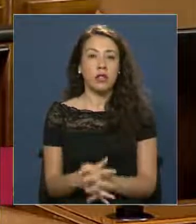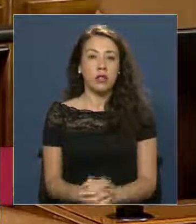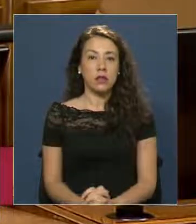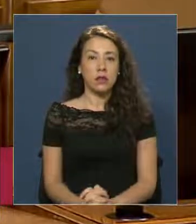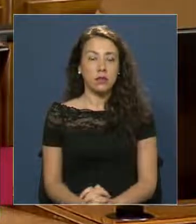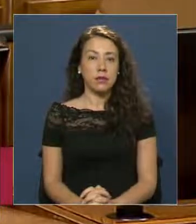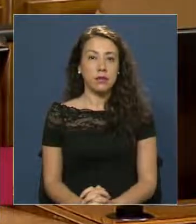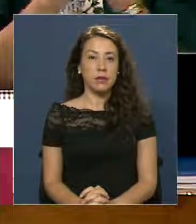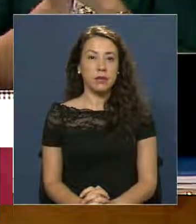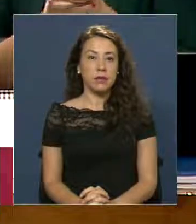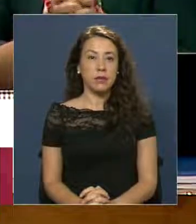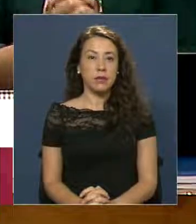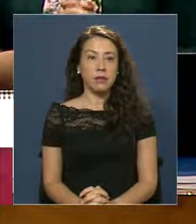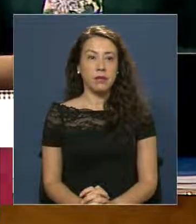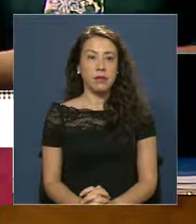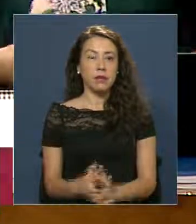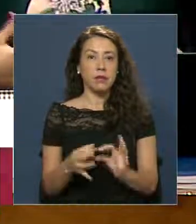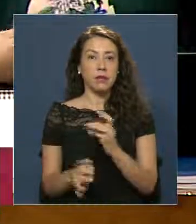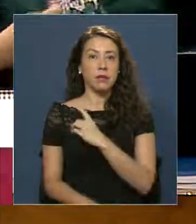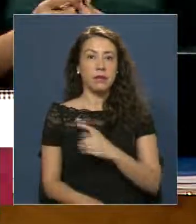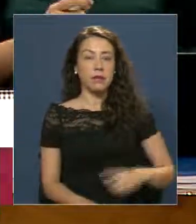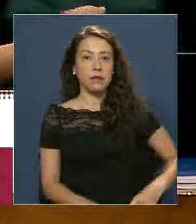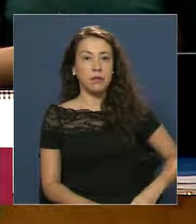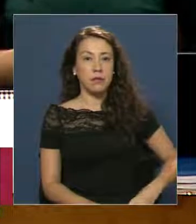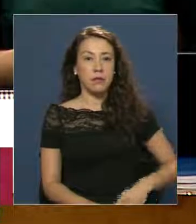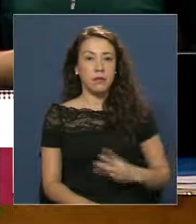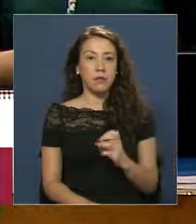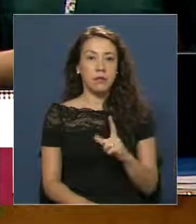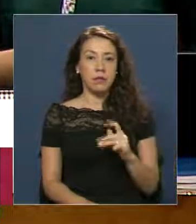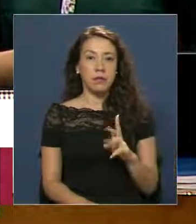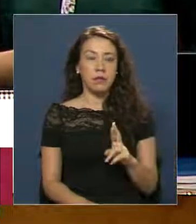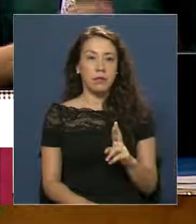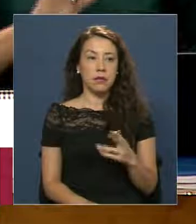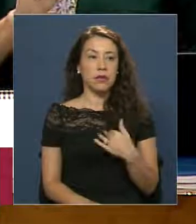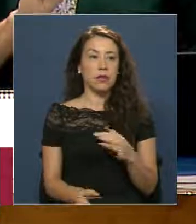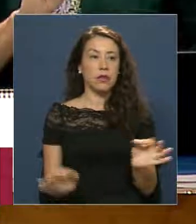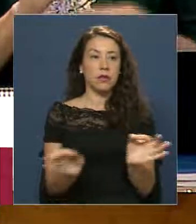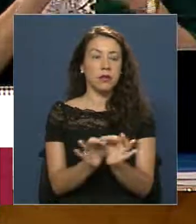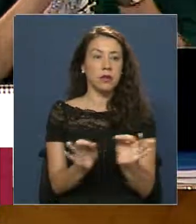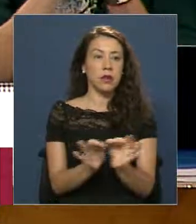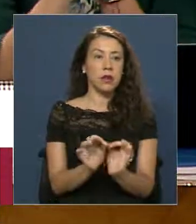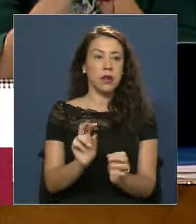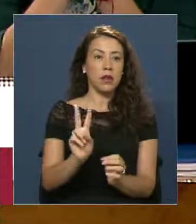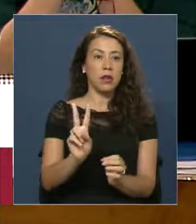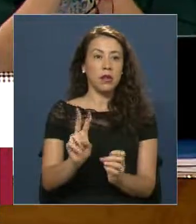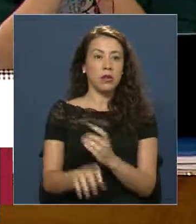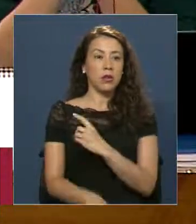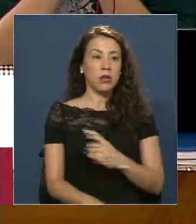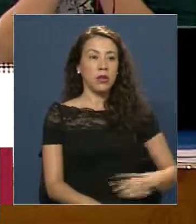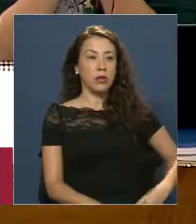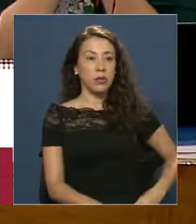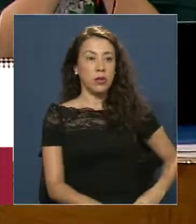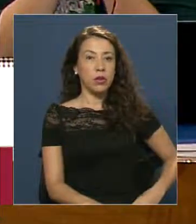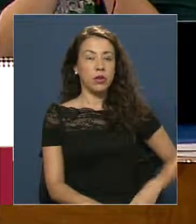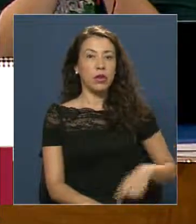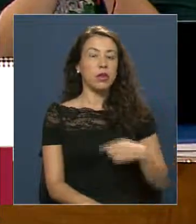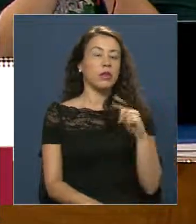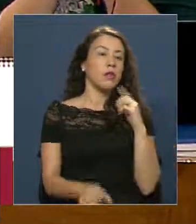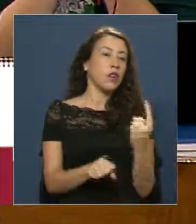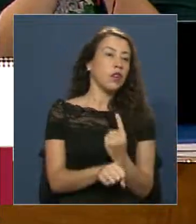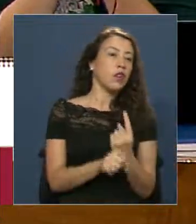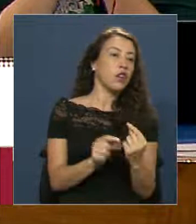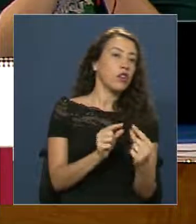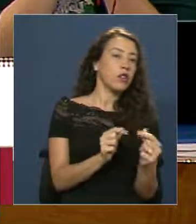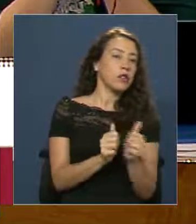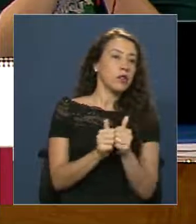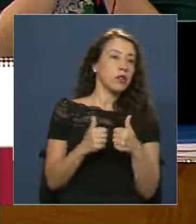gracias. Muchas gracias, señor diputado Matías Walker. Le debo una explicación a dos diputados. Estábamos conversando en la